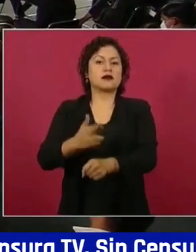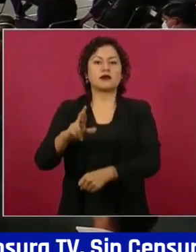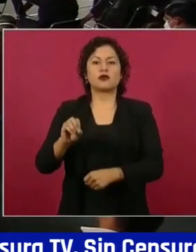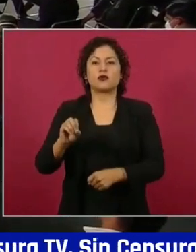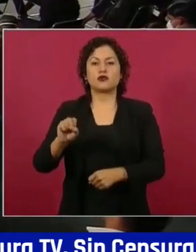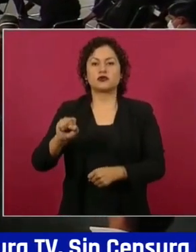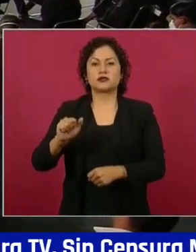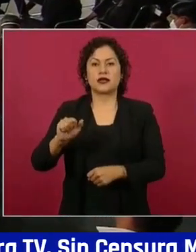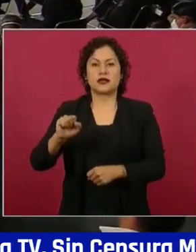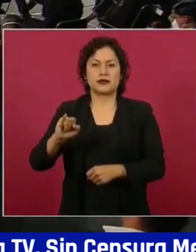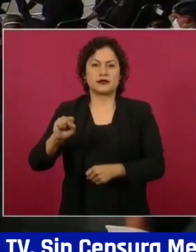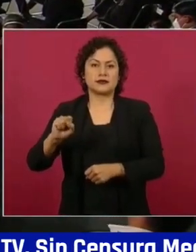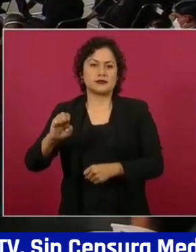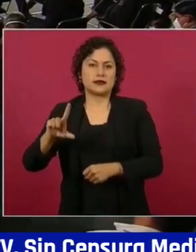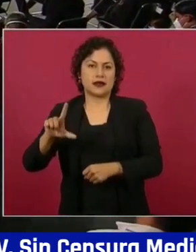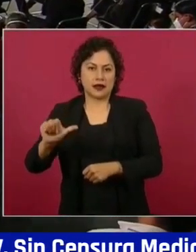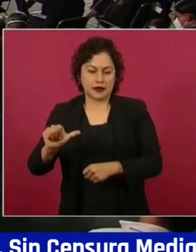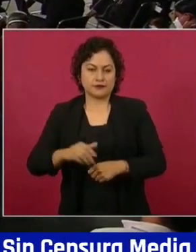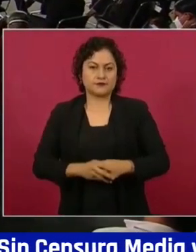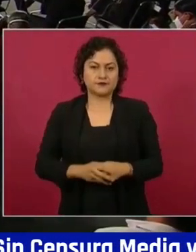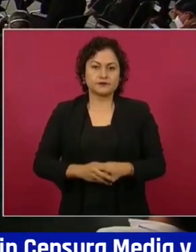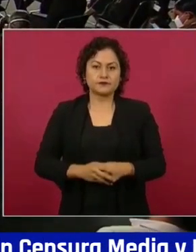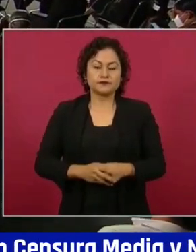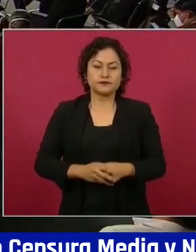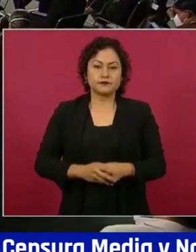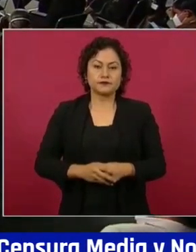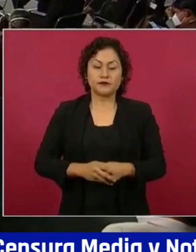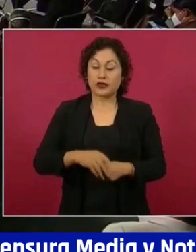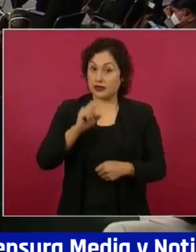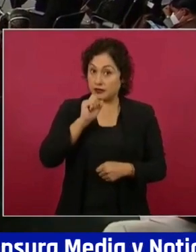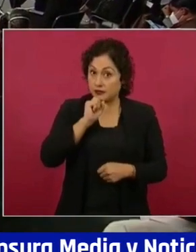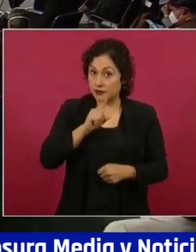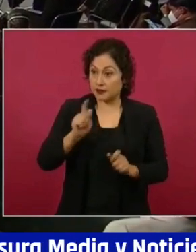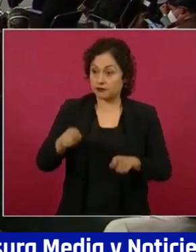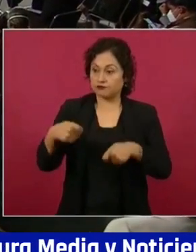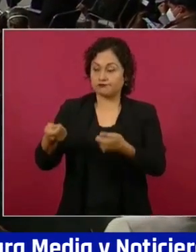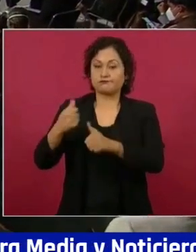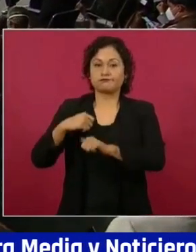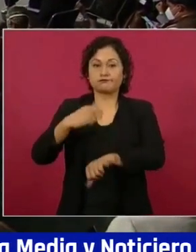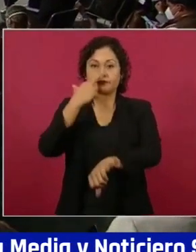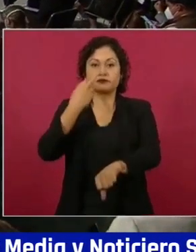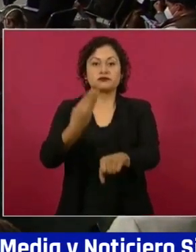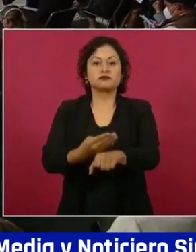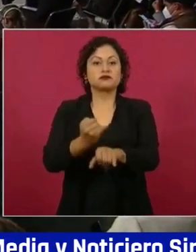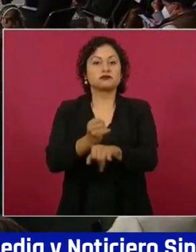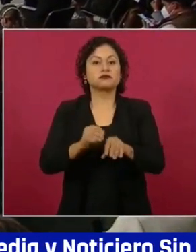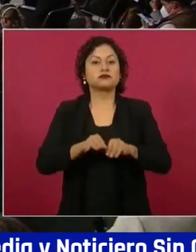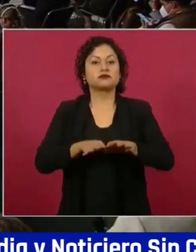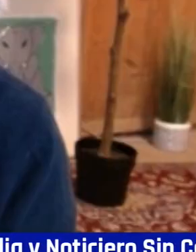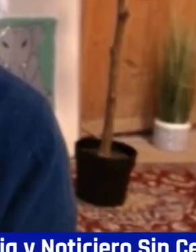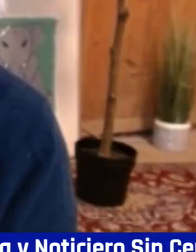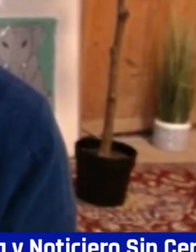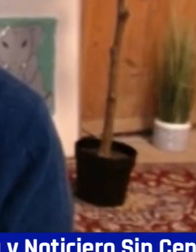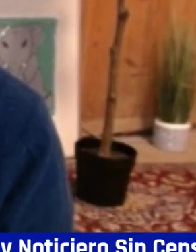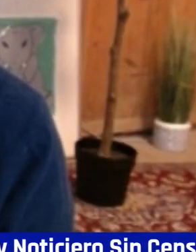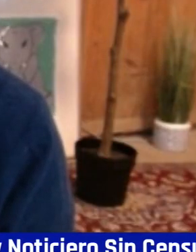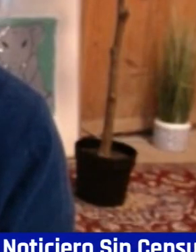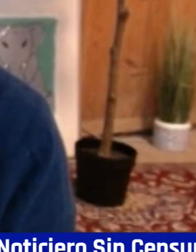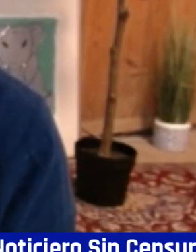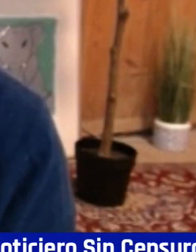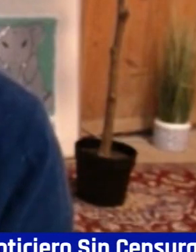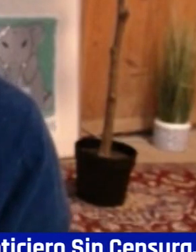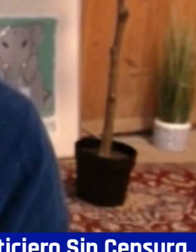asesores, sus expertos, que analicen el fenómeno de tanta gente viendo el debate, la discusión de la reforma eléctrica, y